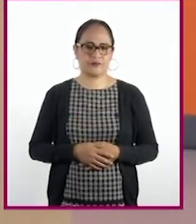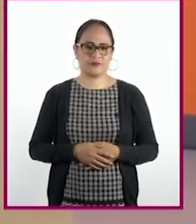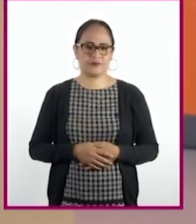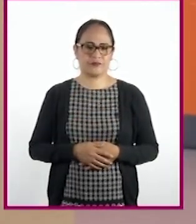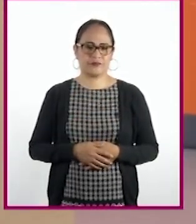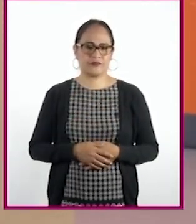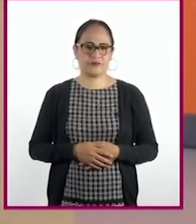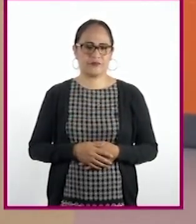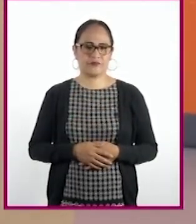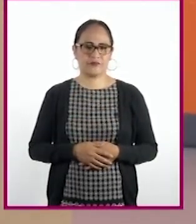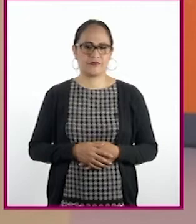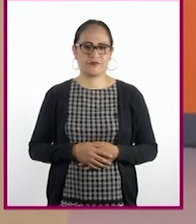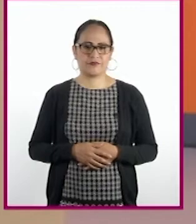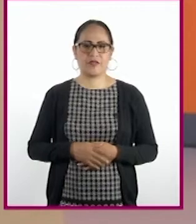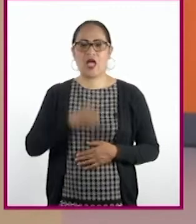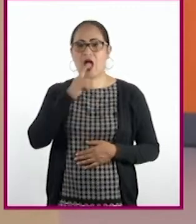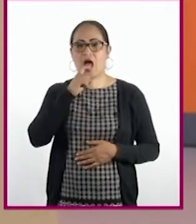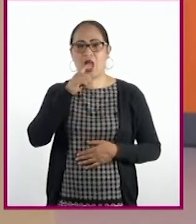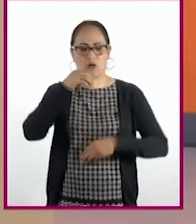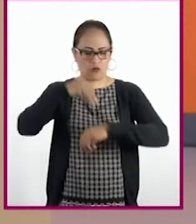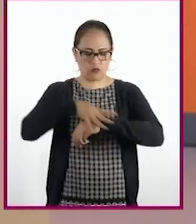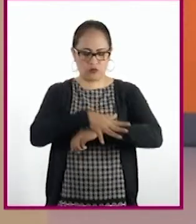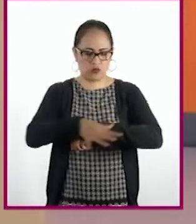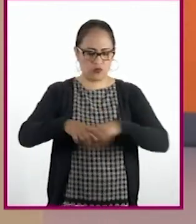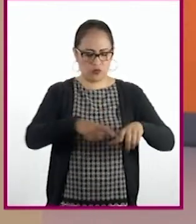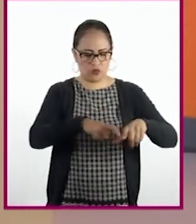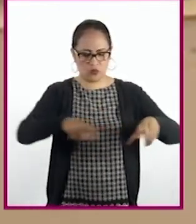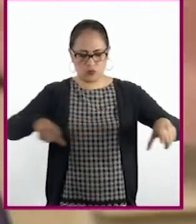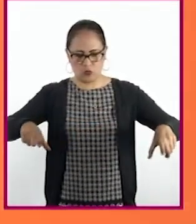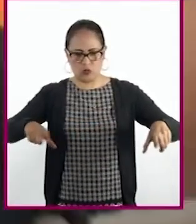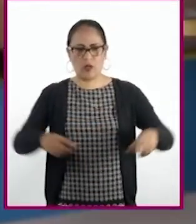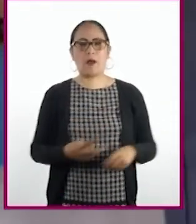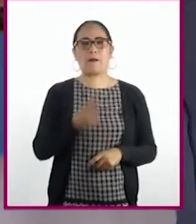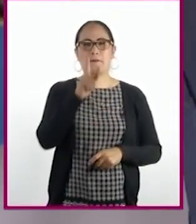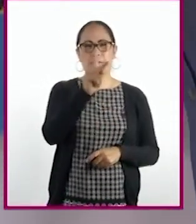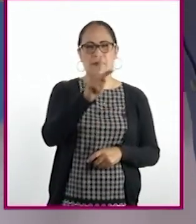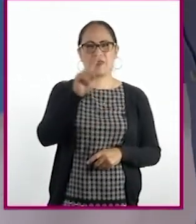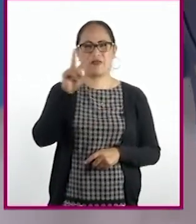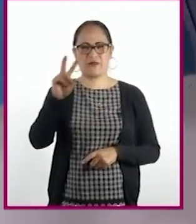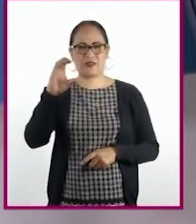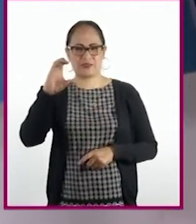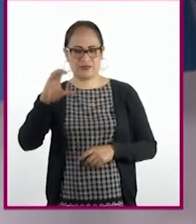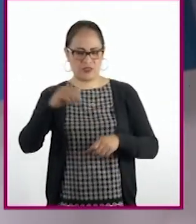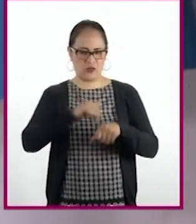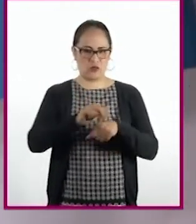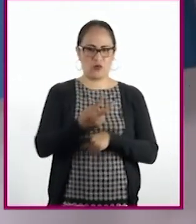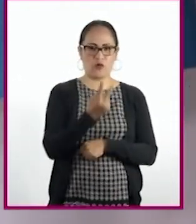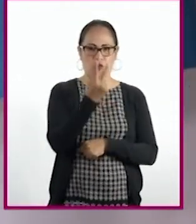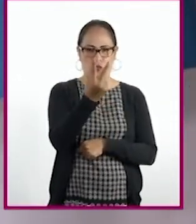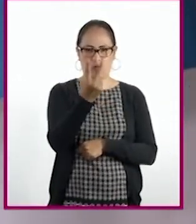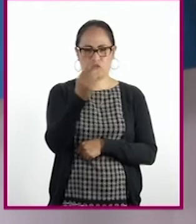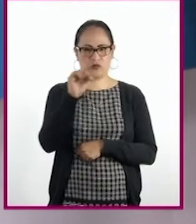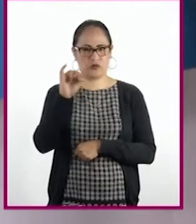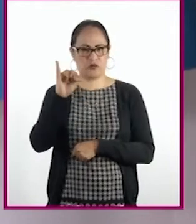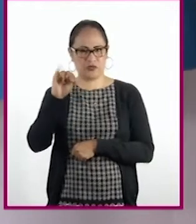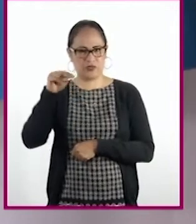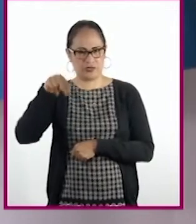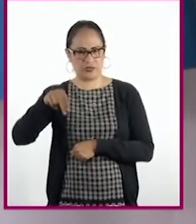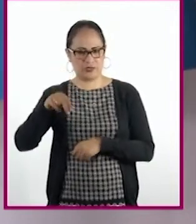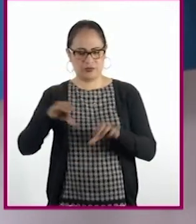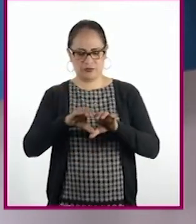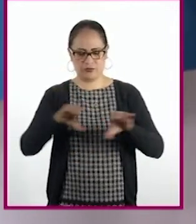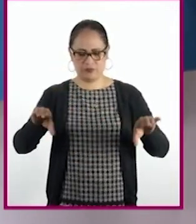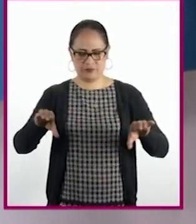Nuestro desagüe va a ser con un tubo de PVC de 2, ¿verdad? Por favor, maestra. Yo sostengo